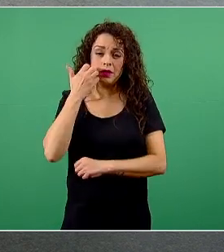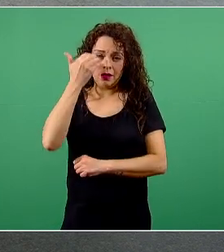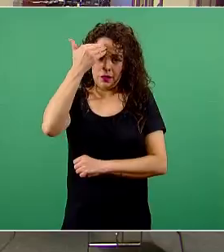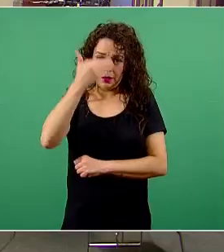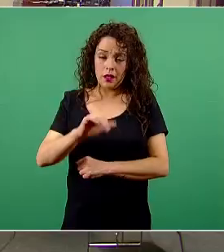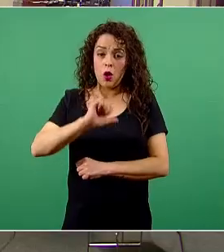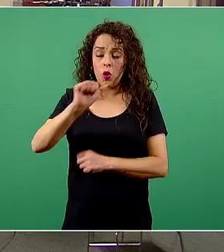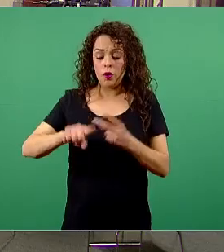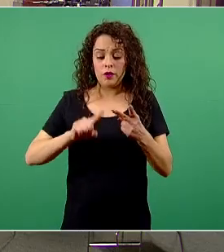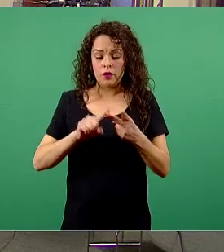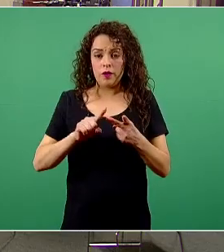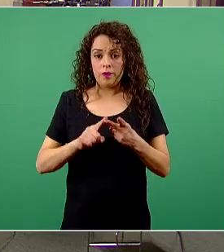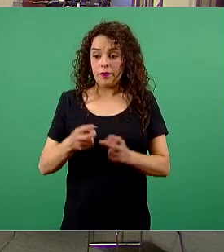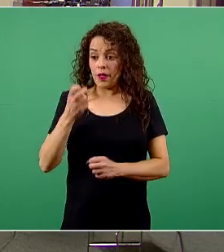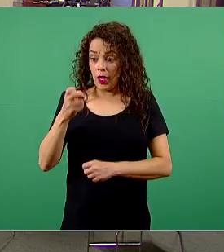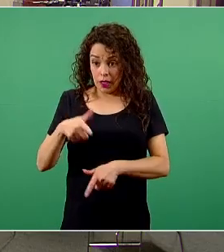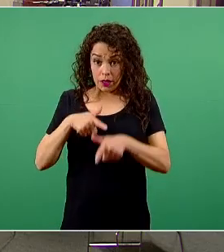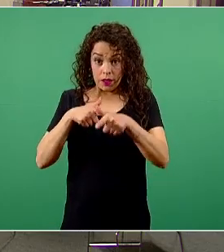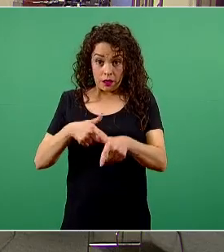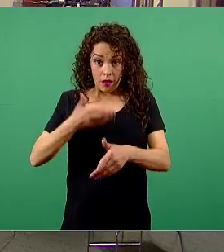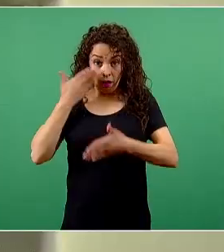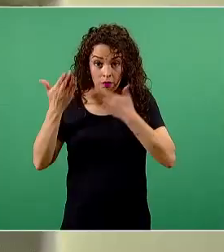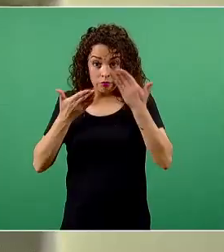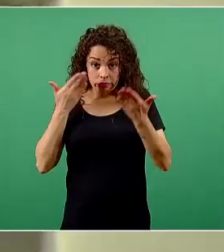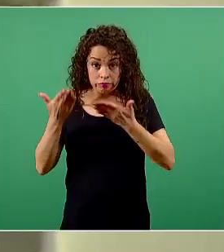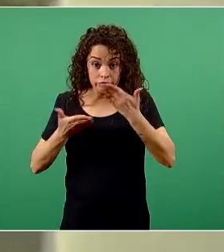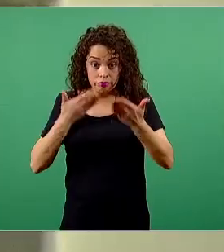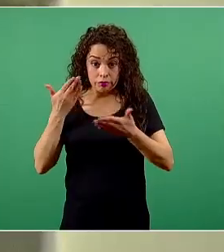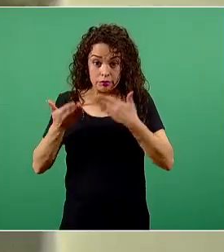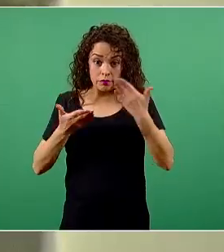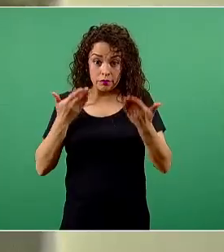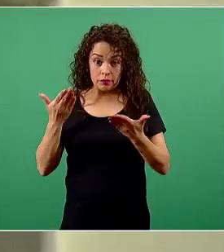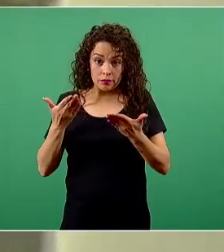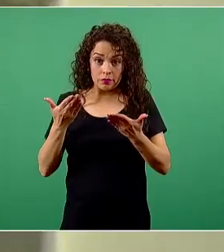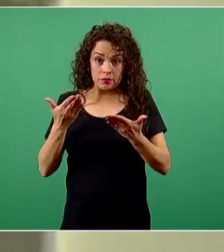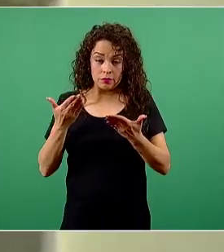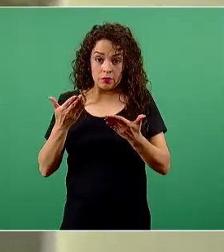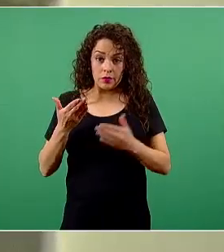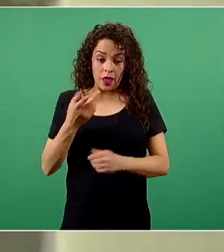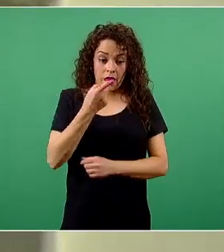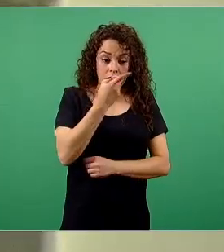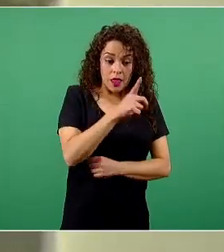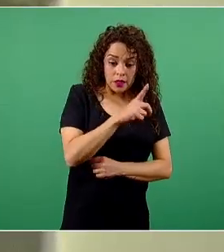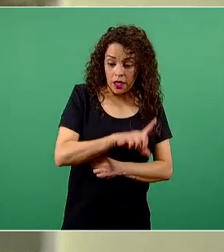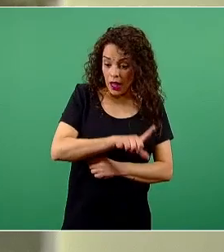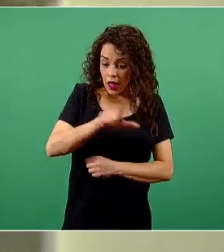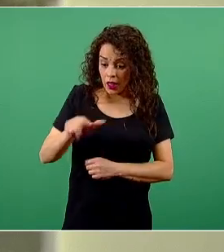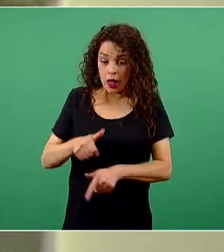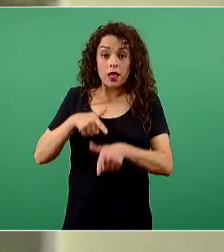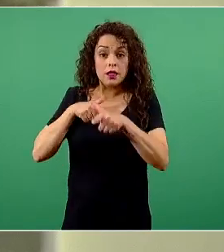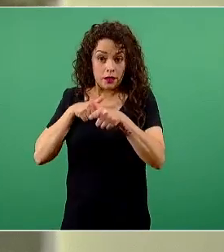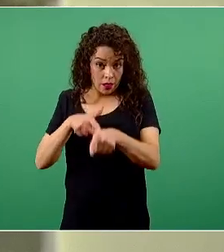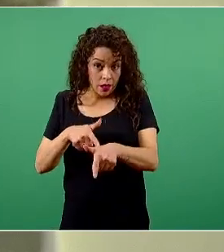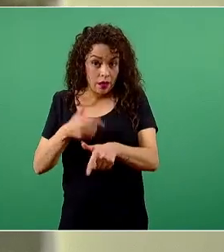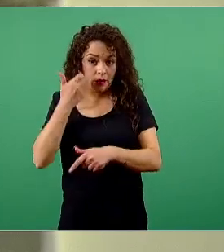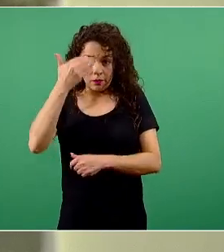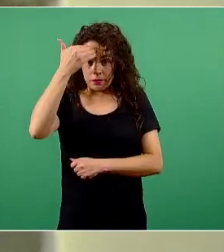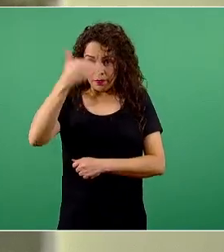estudio va a continuar o continuó después de diciembre. Y